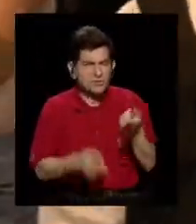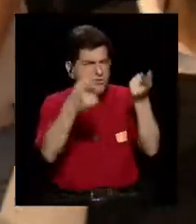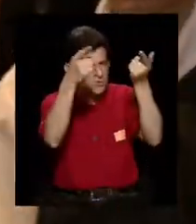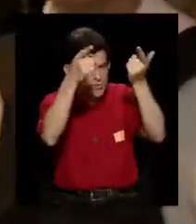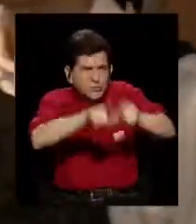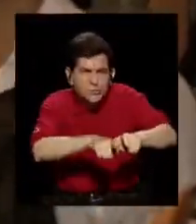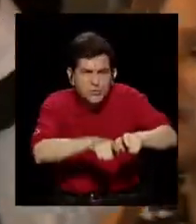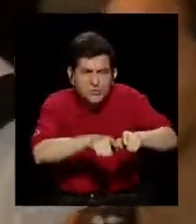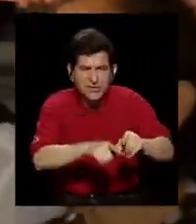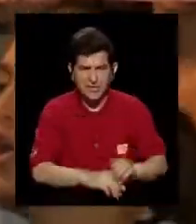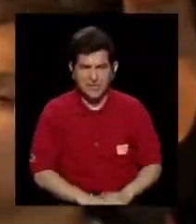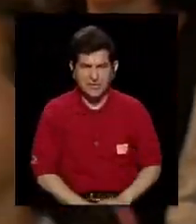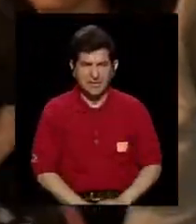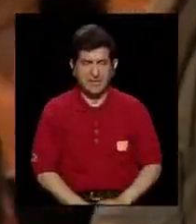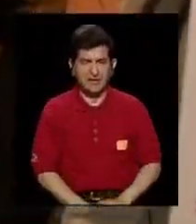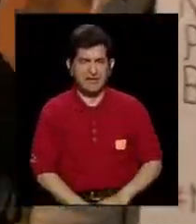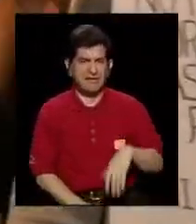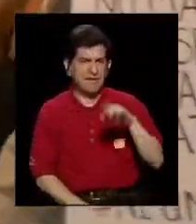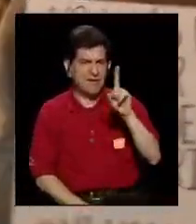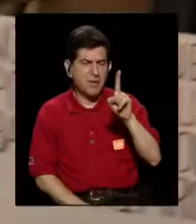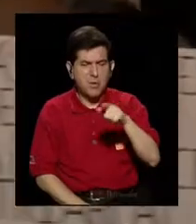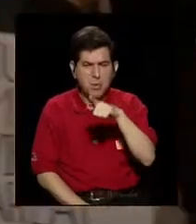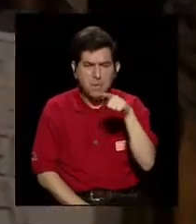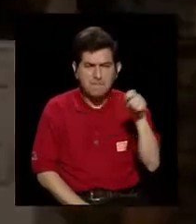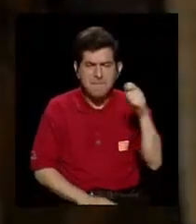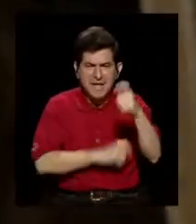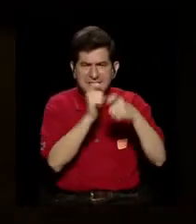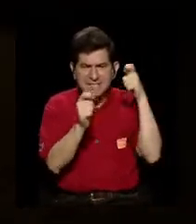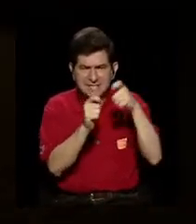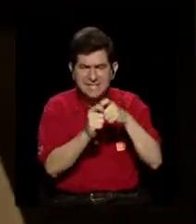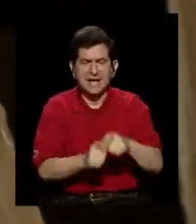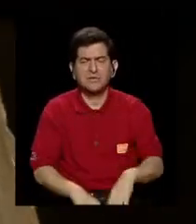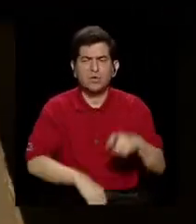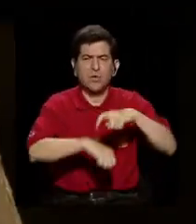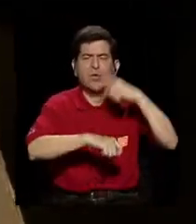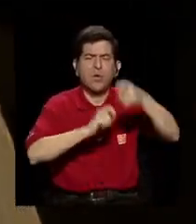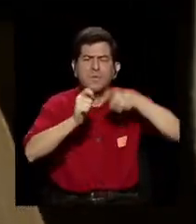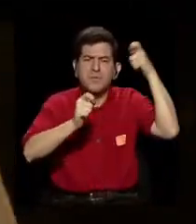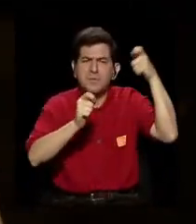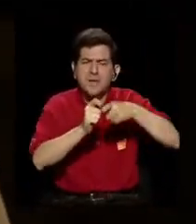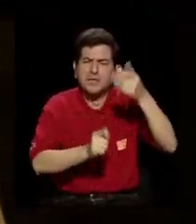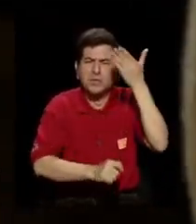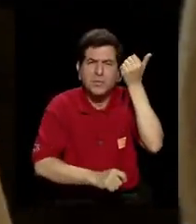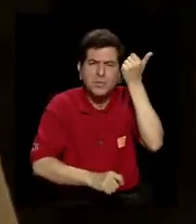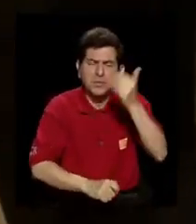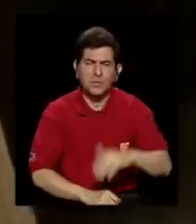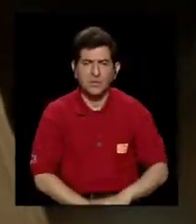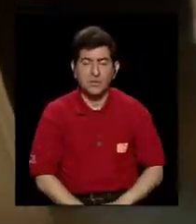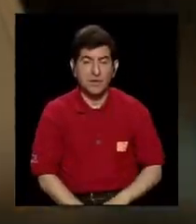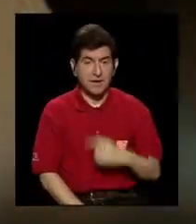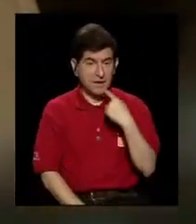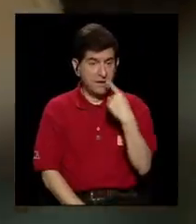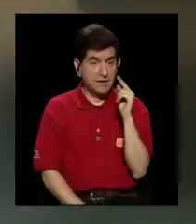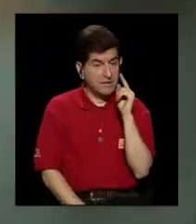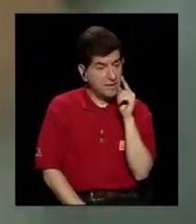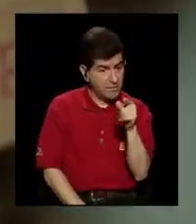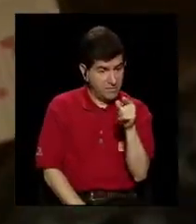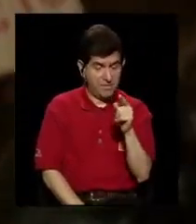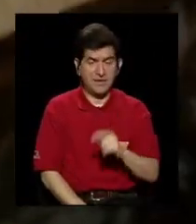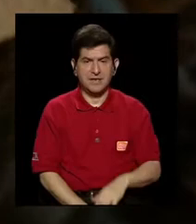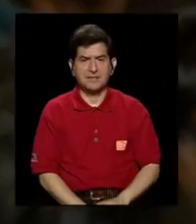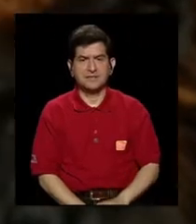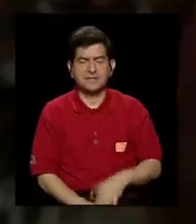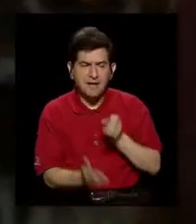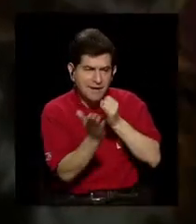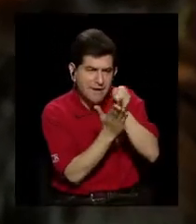sucede en un mes determinado, en una fecha determinada. De hecho, le digo que esa es una